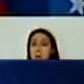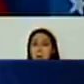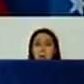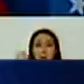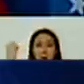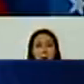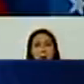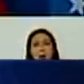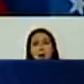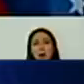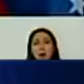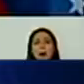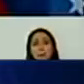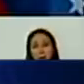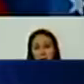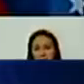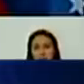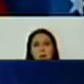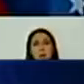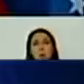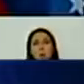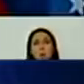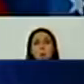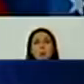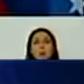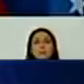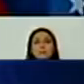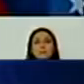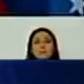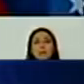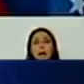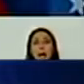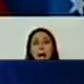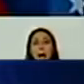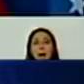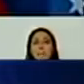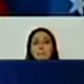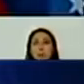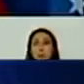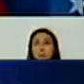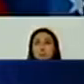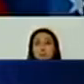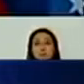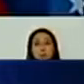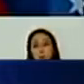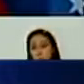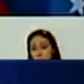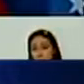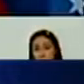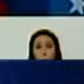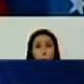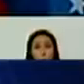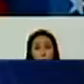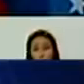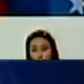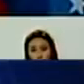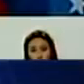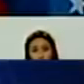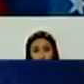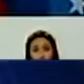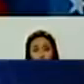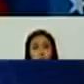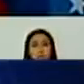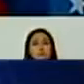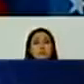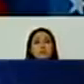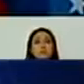que las cosas se enrumben. Pero como estoy diciendo acá, la detención de estos 2 ciudadanos de nacionalidad colombiana, quienes se